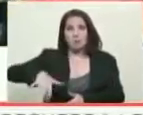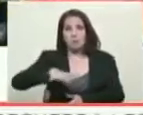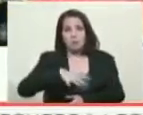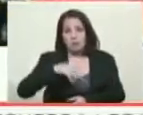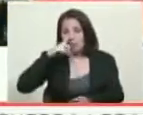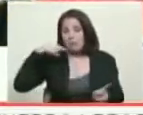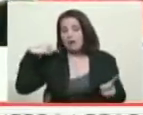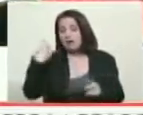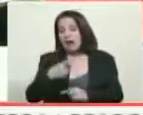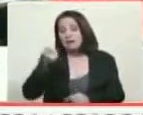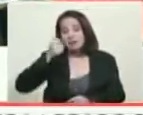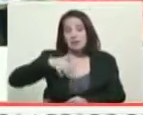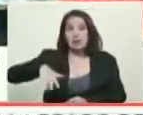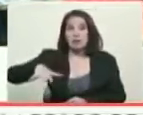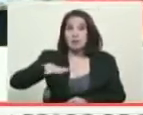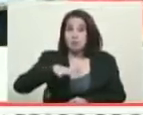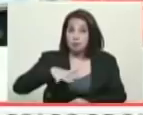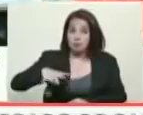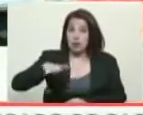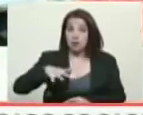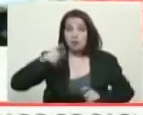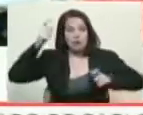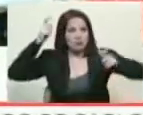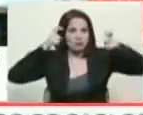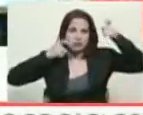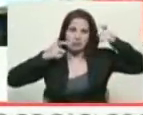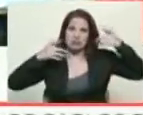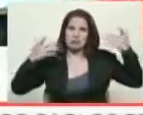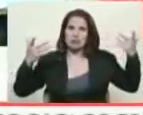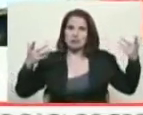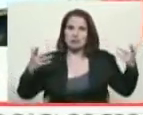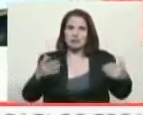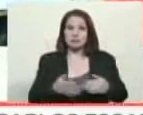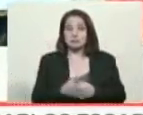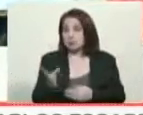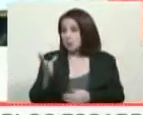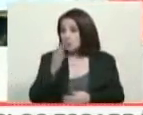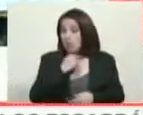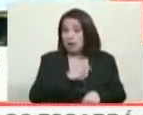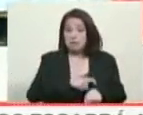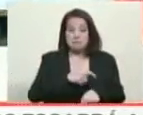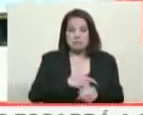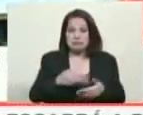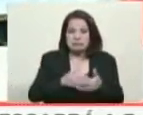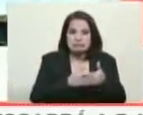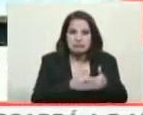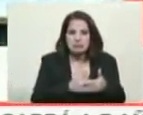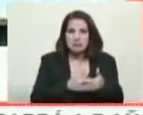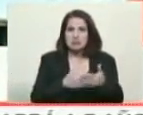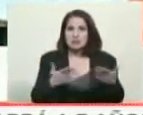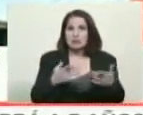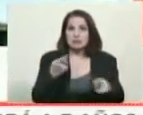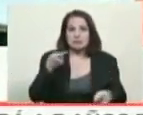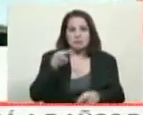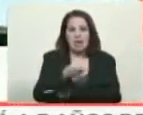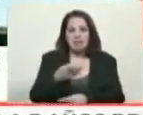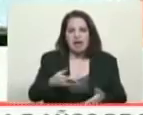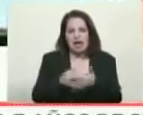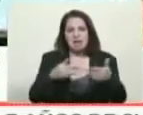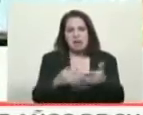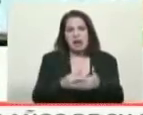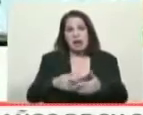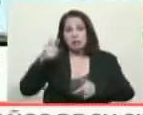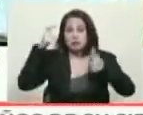pueblo a vengarse de los chavistas y no tienen escrúpulos mandan a atacar a los chavistas